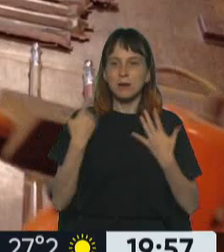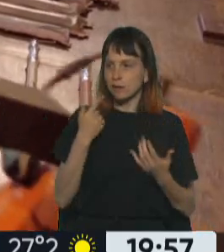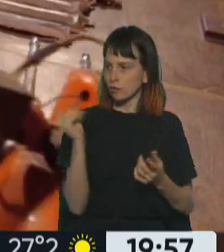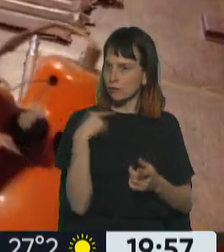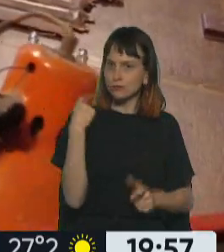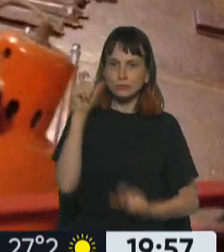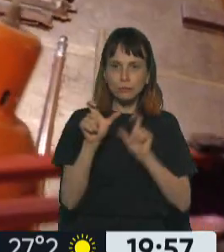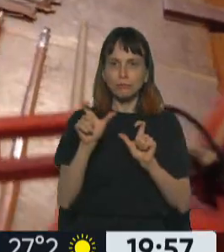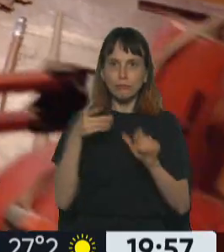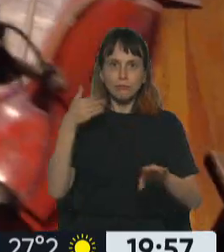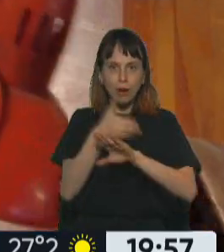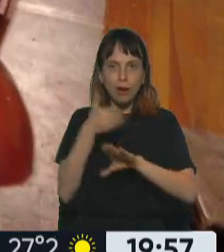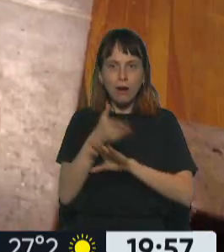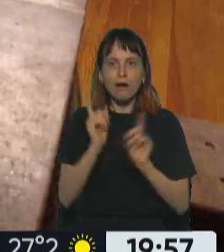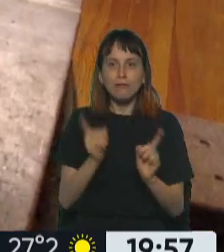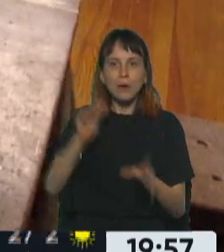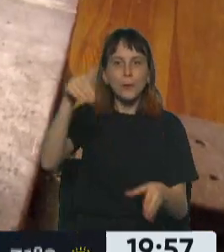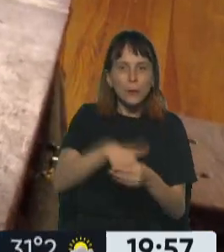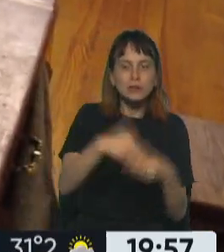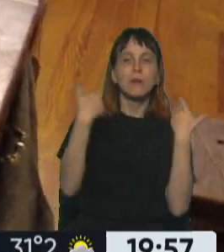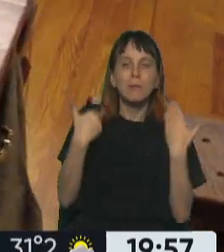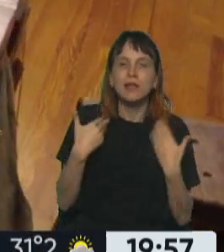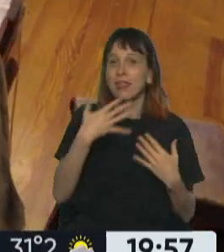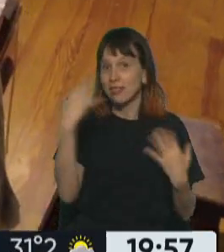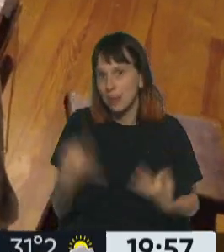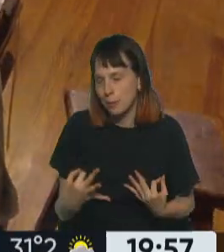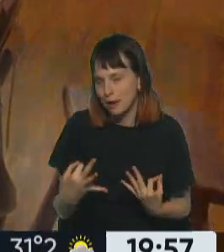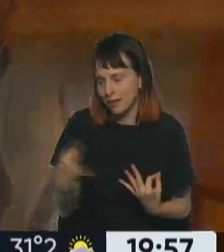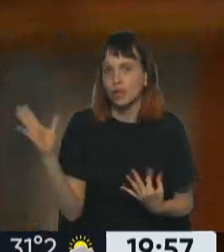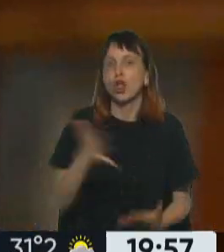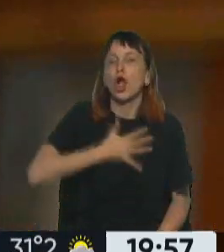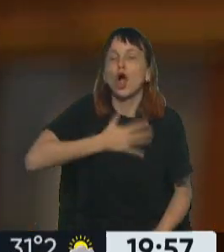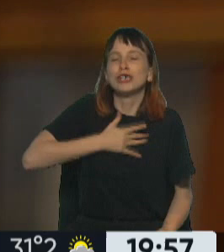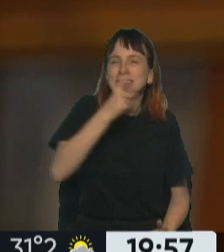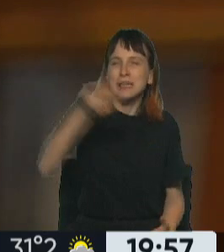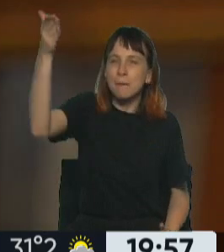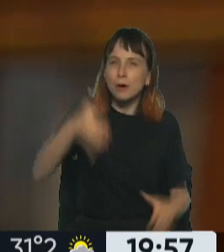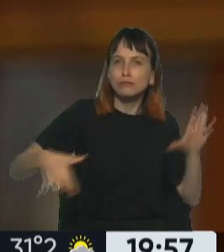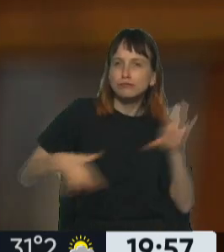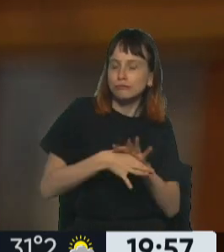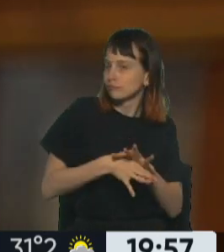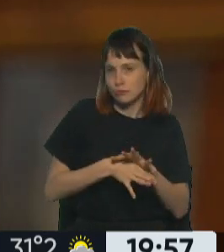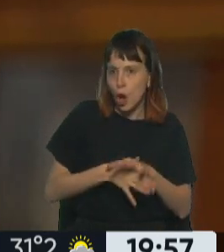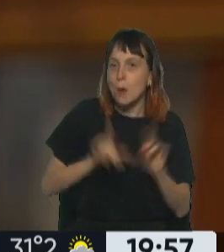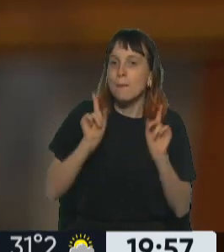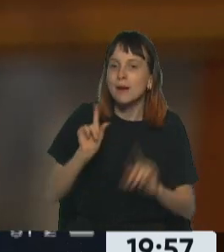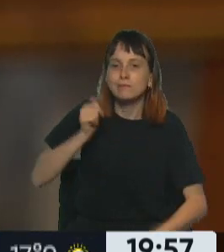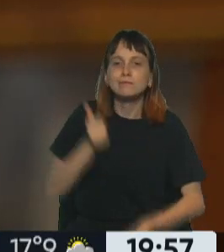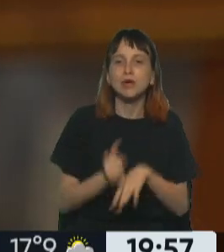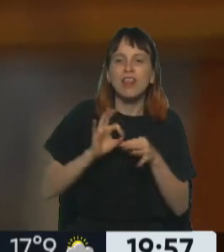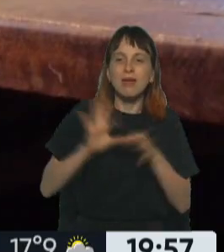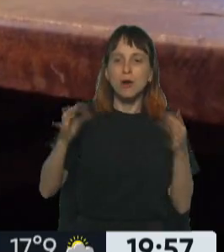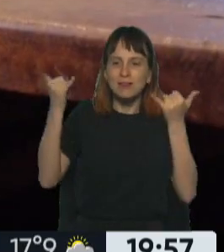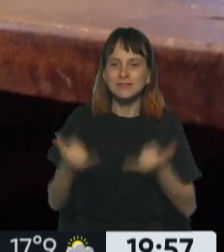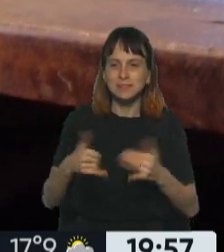elegir. Viste, no estaremos conformes con el 100% de las cosas, pero estamos en democracia. ¿Qué particularidades tiene el